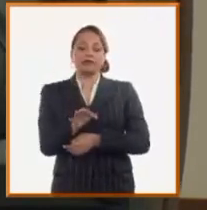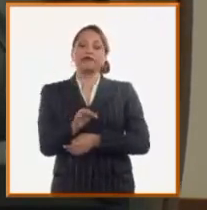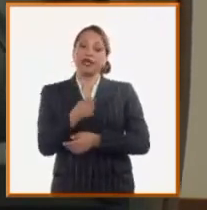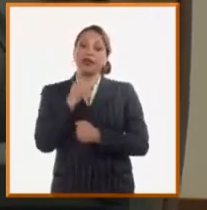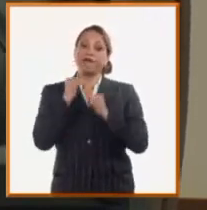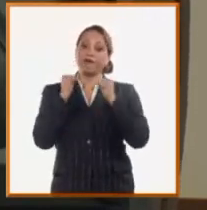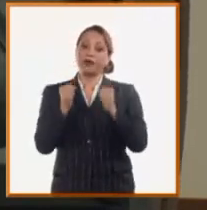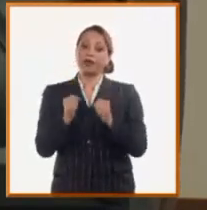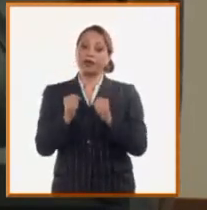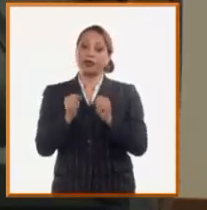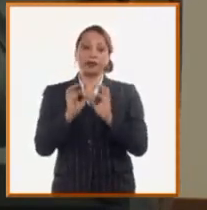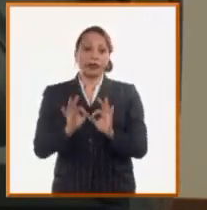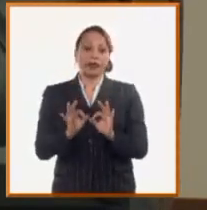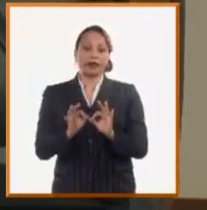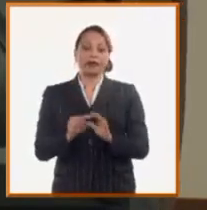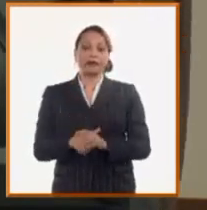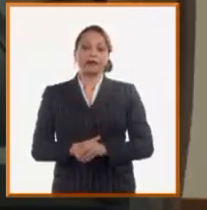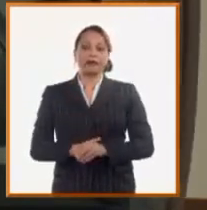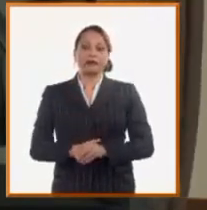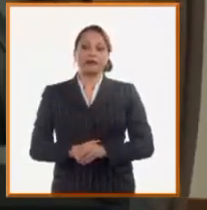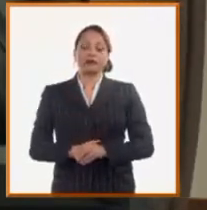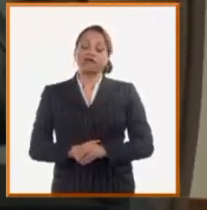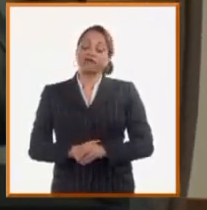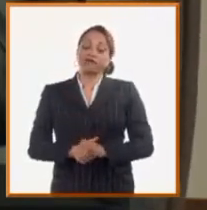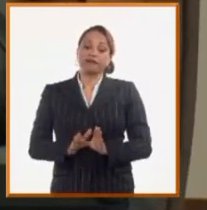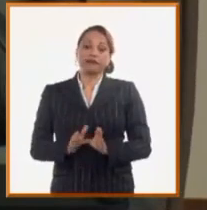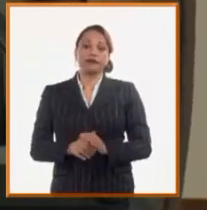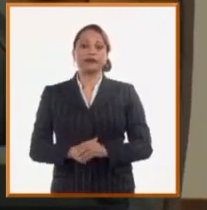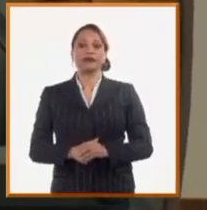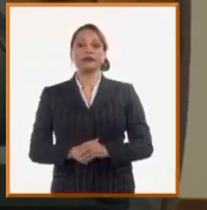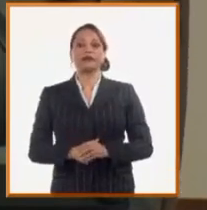duro. Es duro.